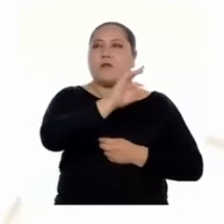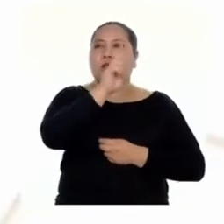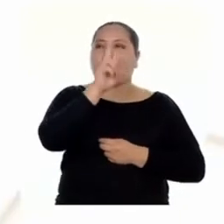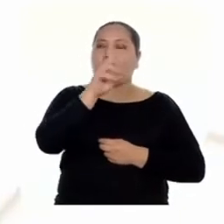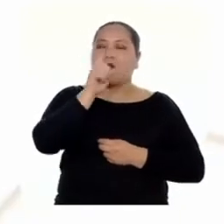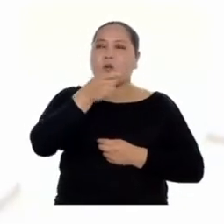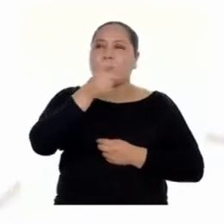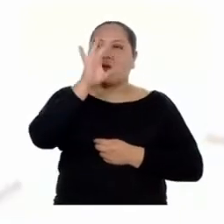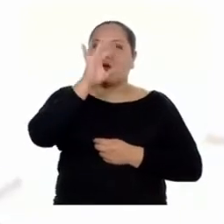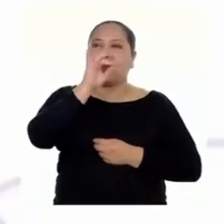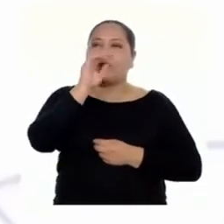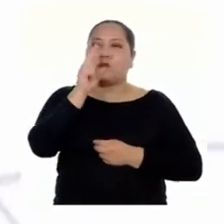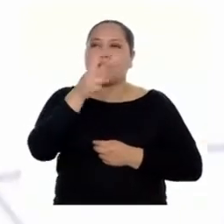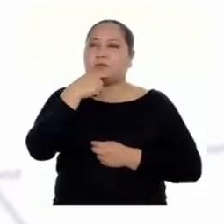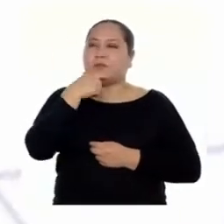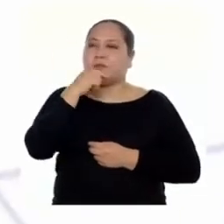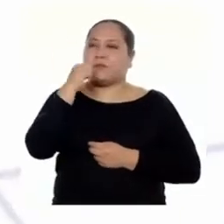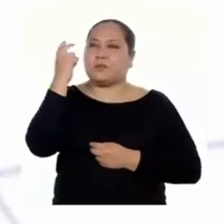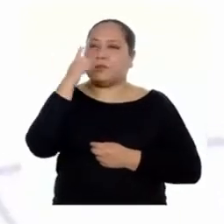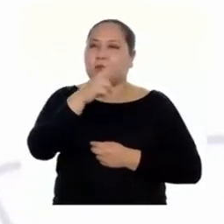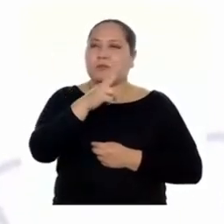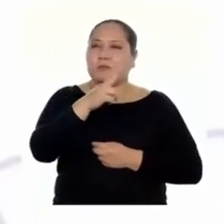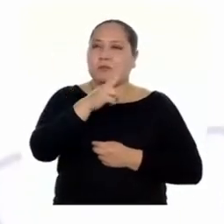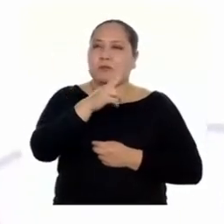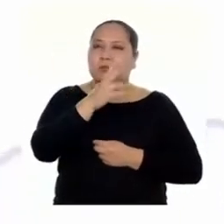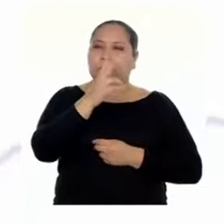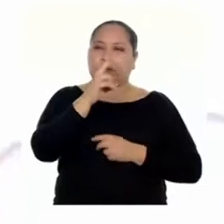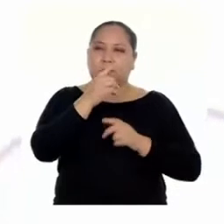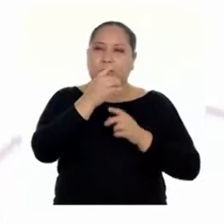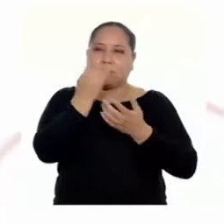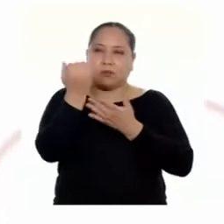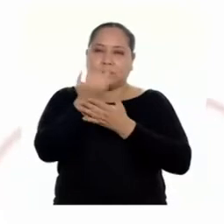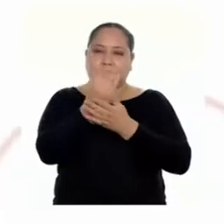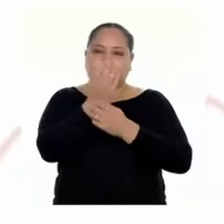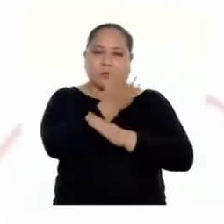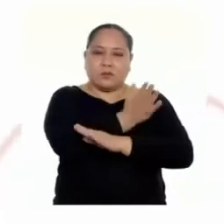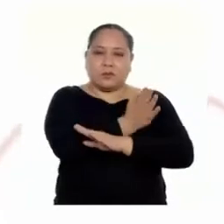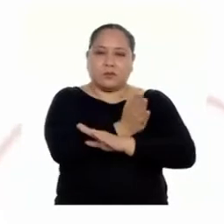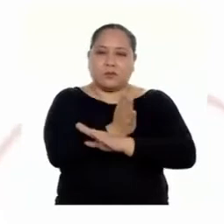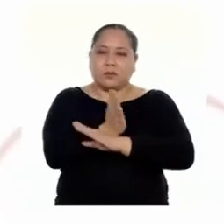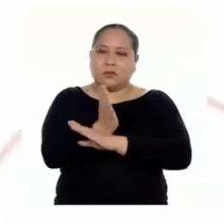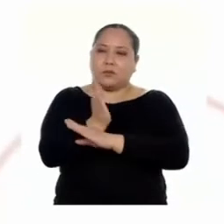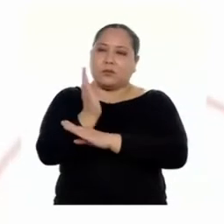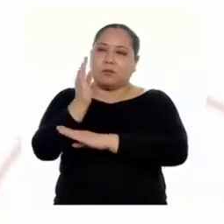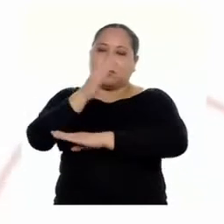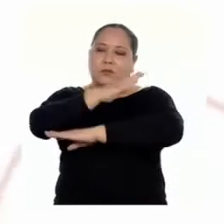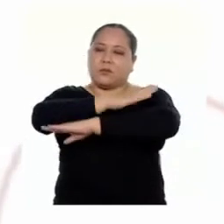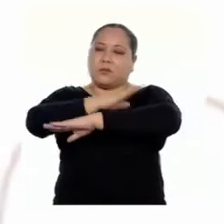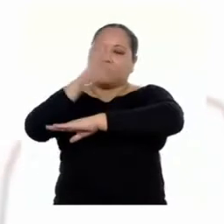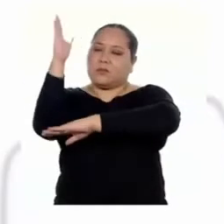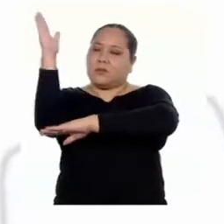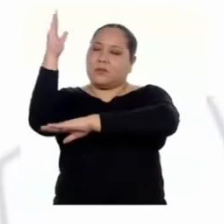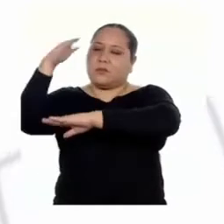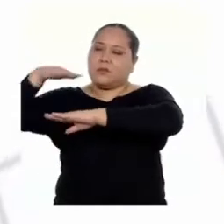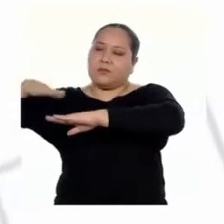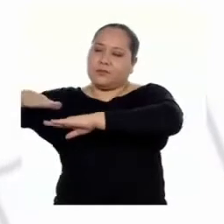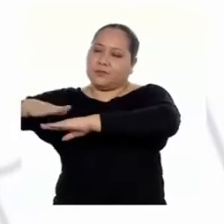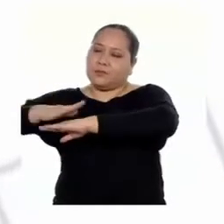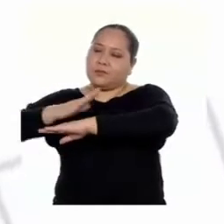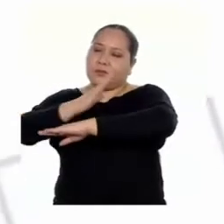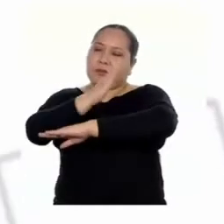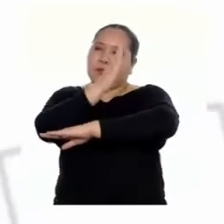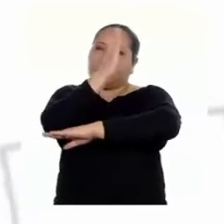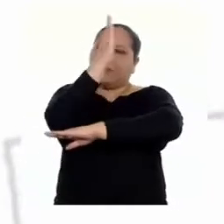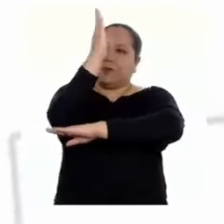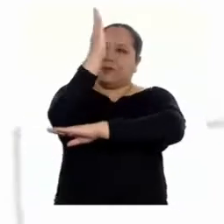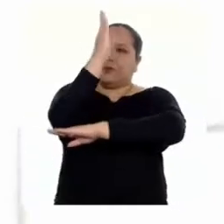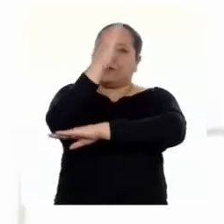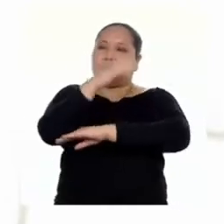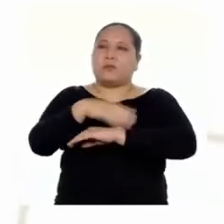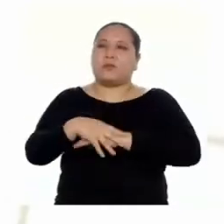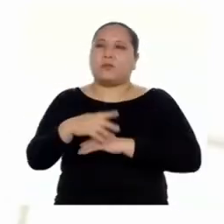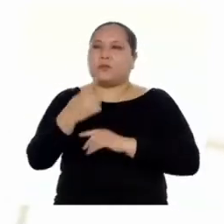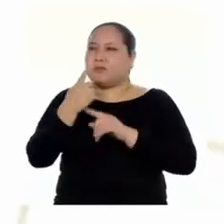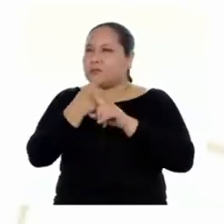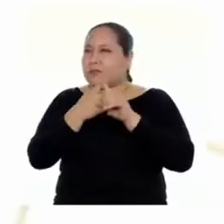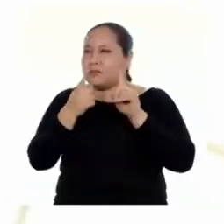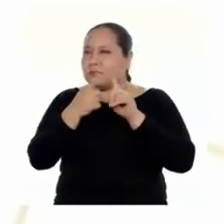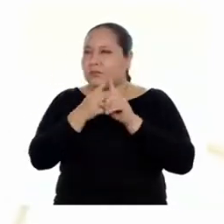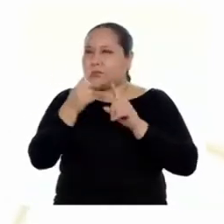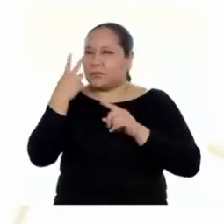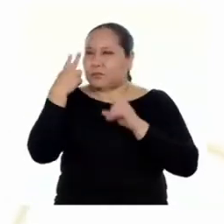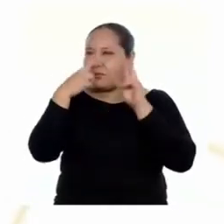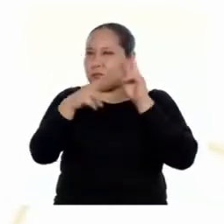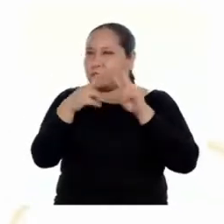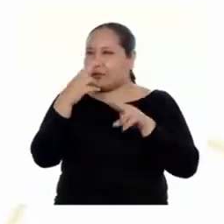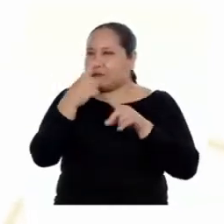92,82. Veo que la gráfica tiende a ser curva. Lo es. Entonces, existe una diferencia.